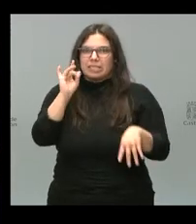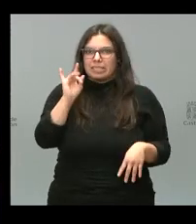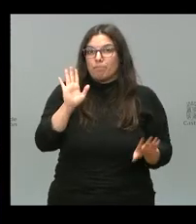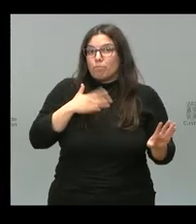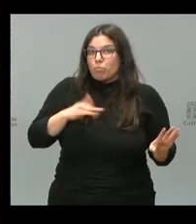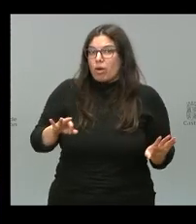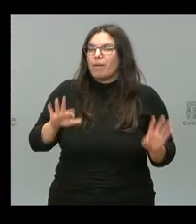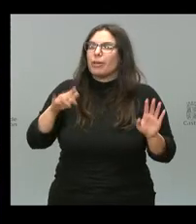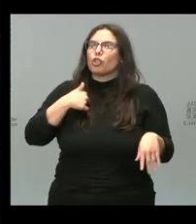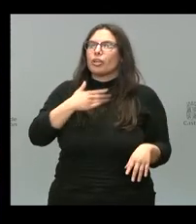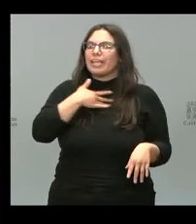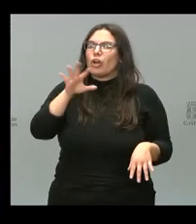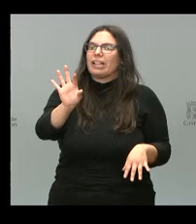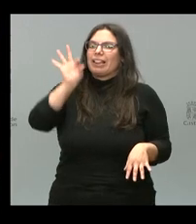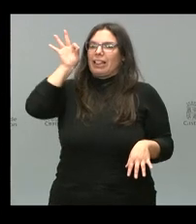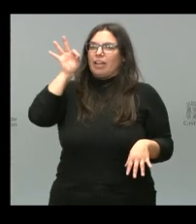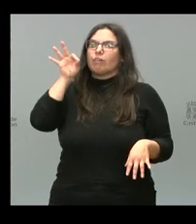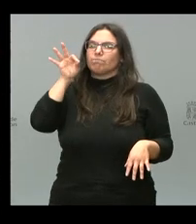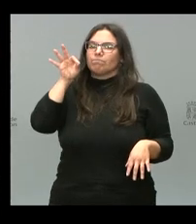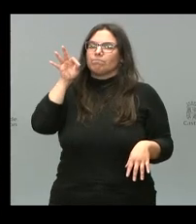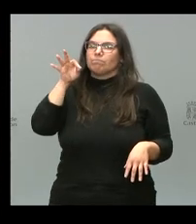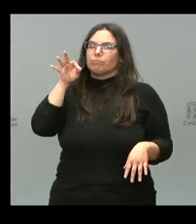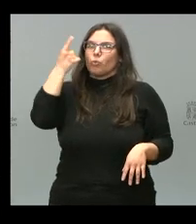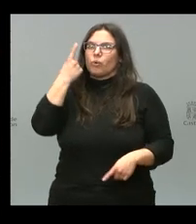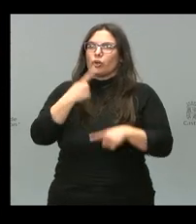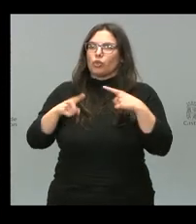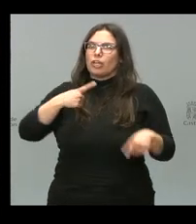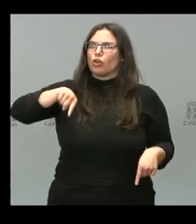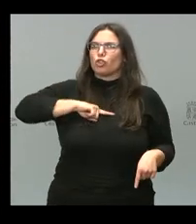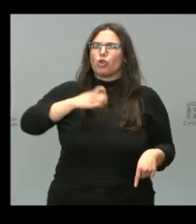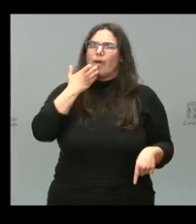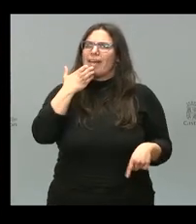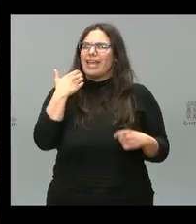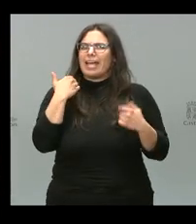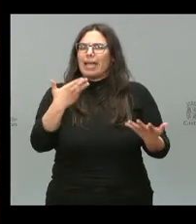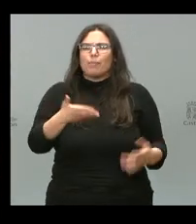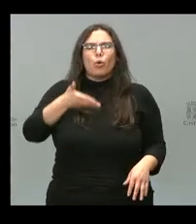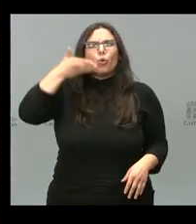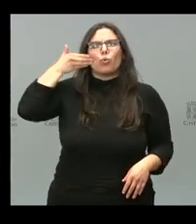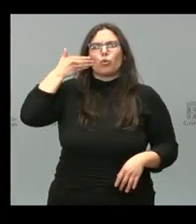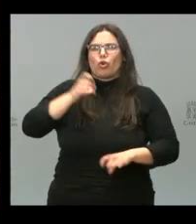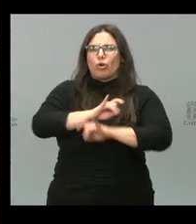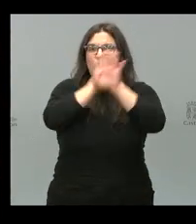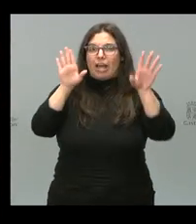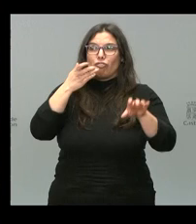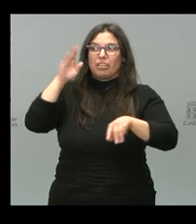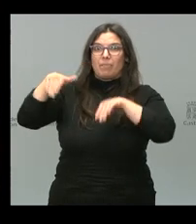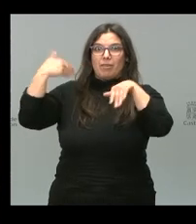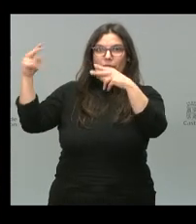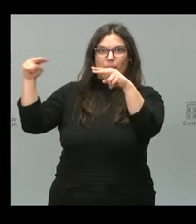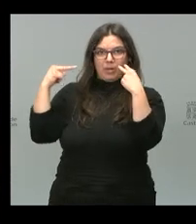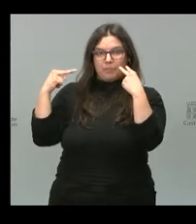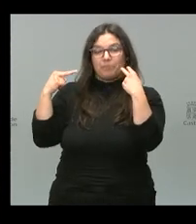quedarme con aquello de lo que somos desde luego ejemplo y orgullo fuera de nuestras fronteras